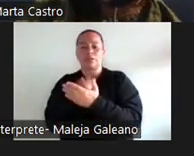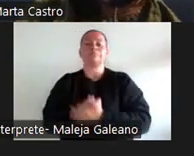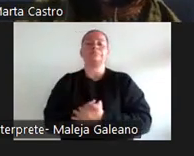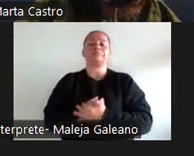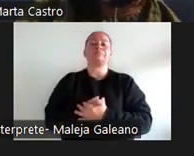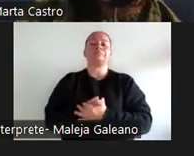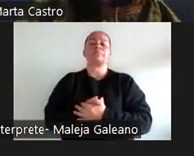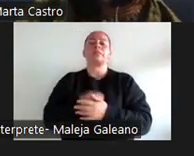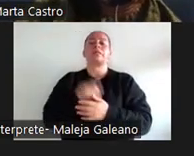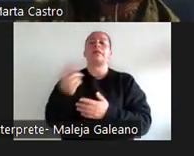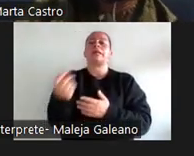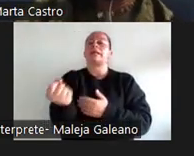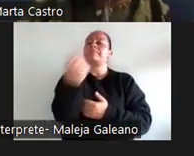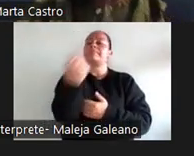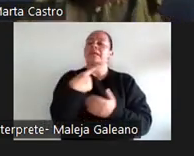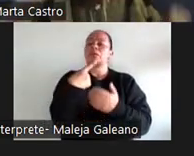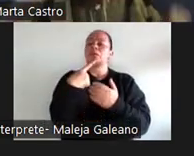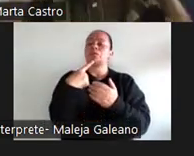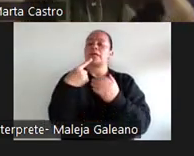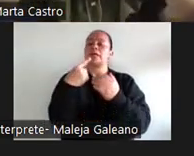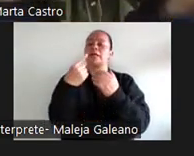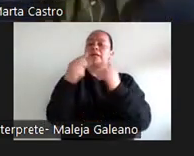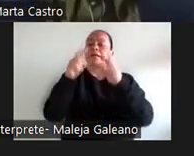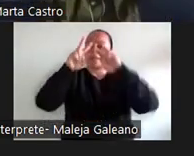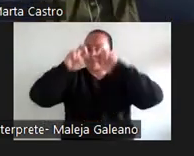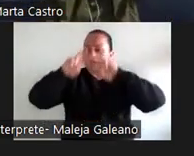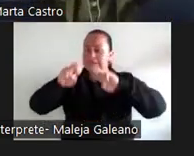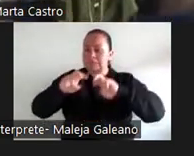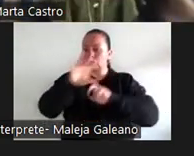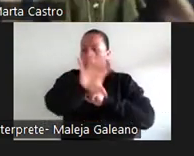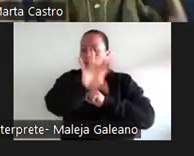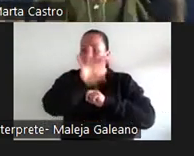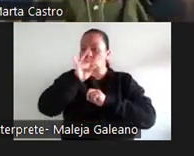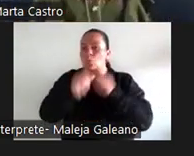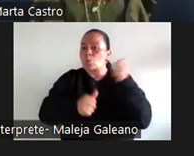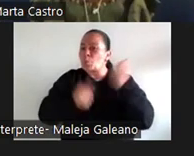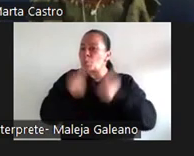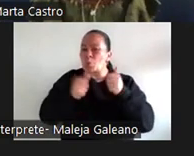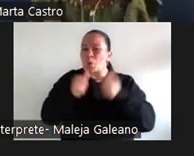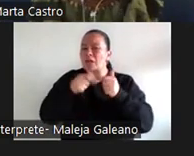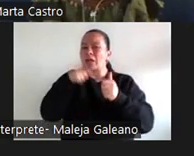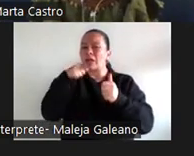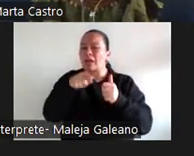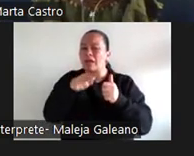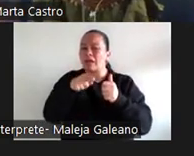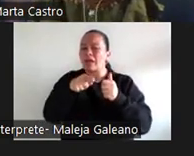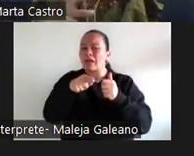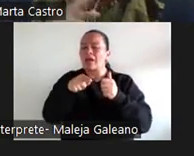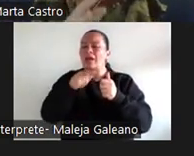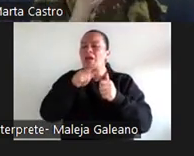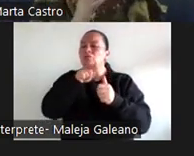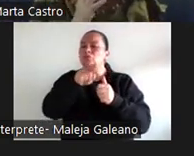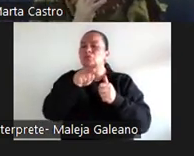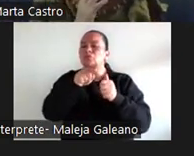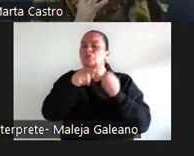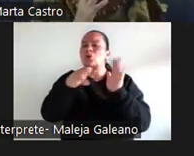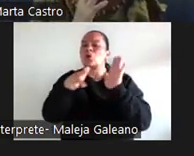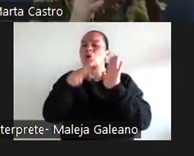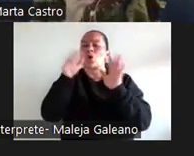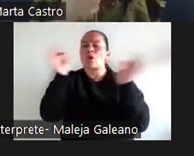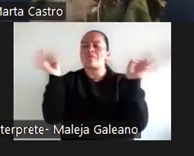la pregunta de investigación que que seleccionamos es en qué medida la jurisprudencia aplica el enfoque de